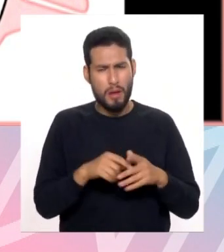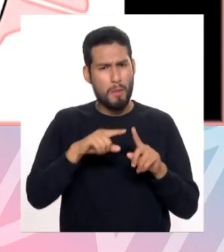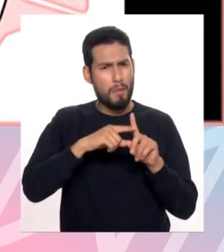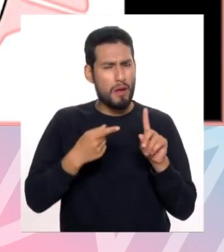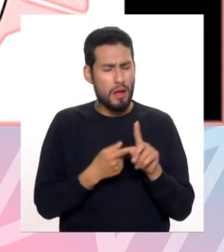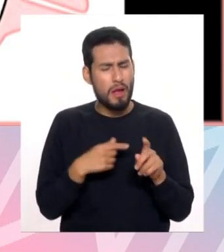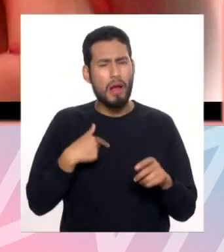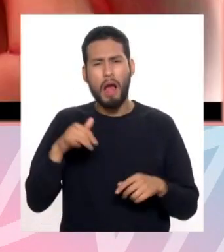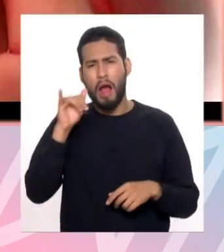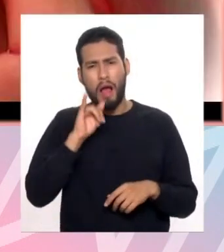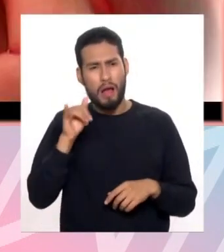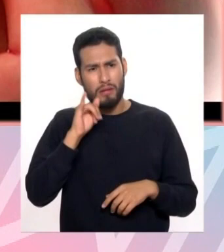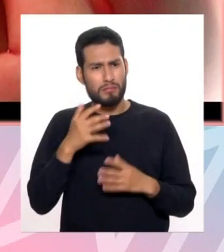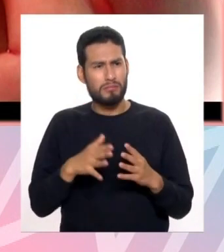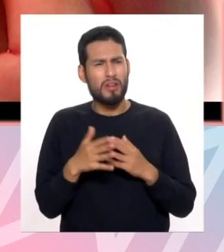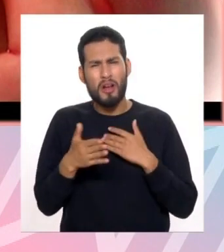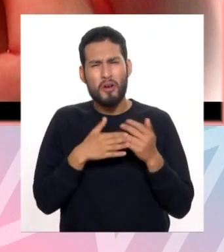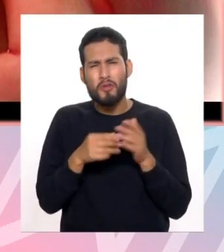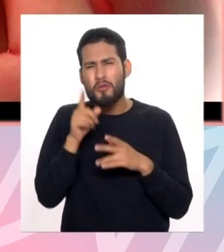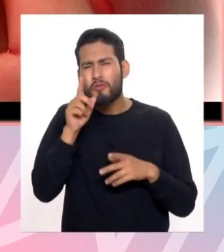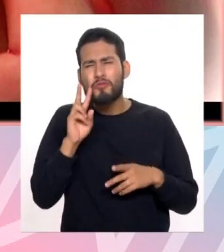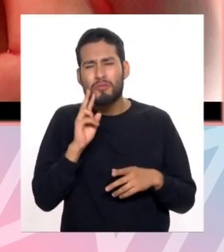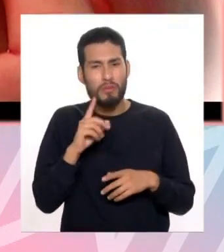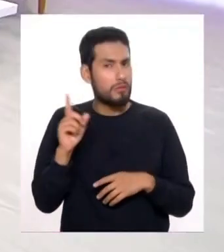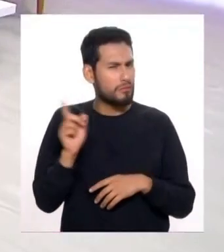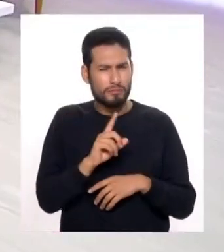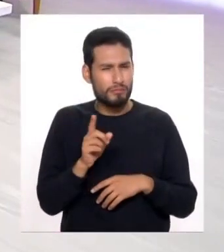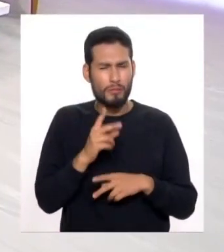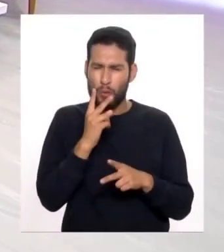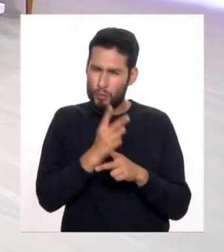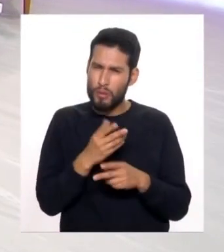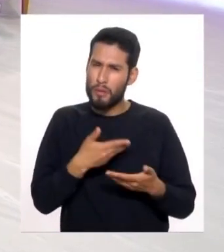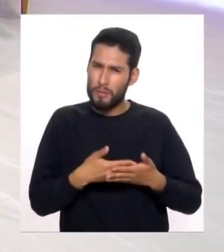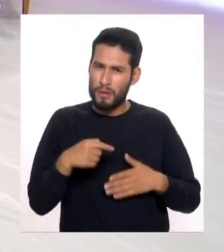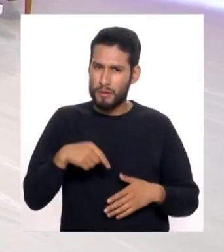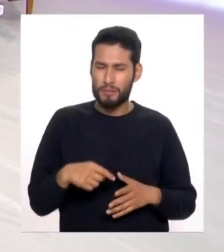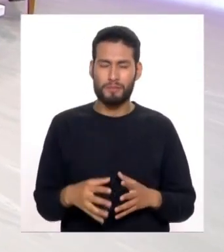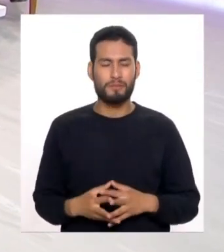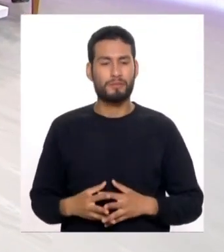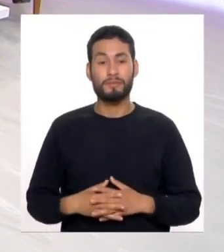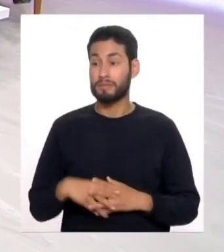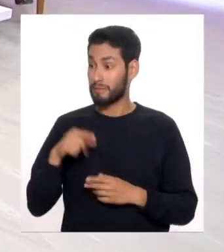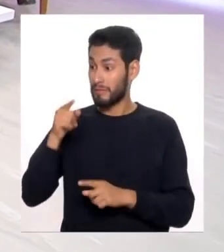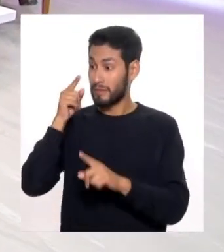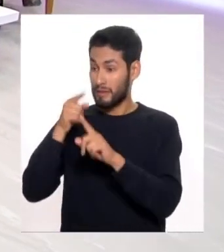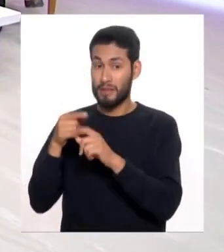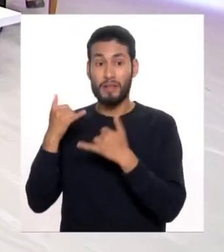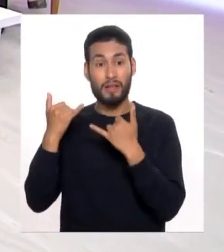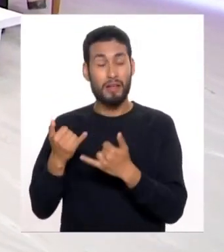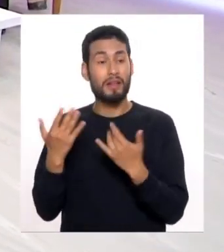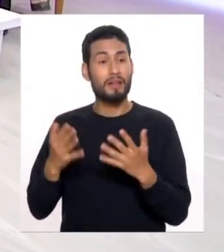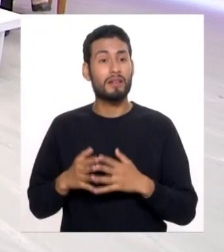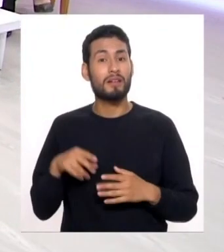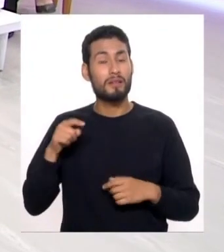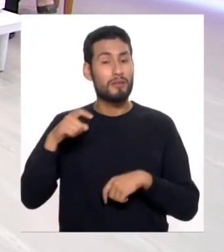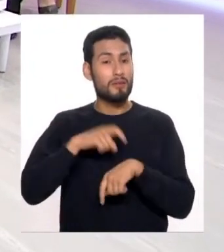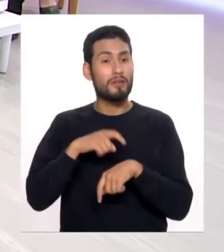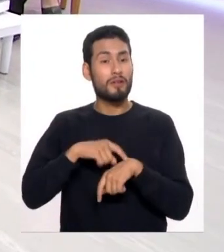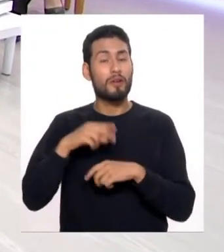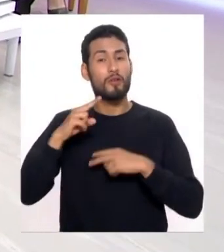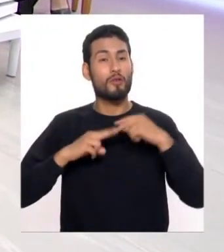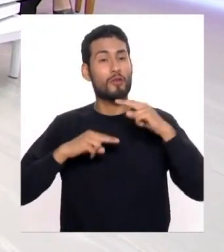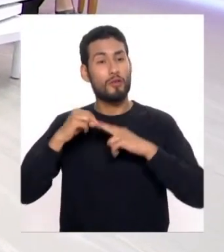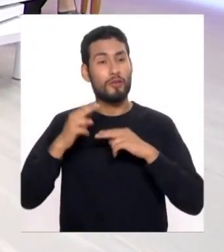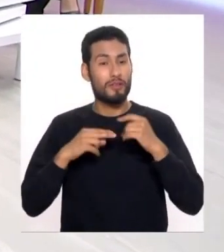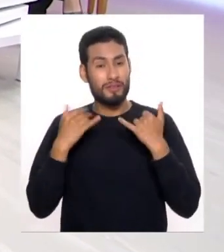con el consumo de alcohol, así sea una sola copa. Doctor Gil, y dentro de esa misma visión, ya llegamos con nuestro momento